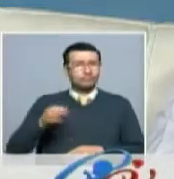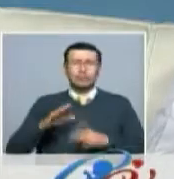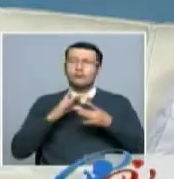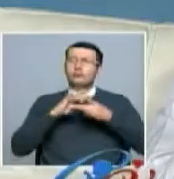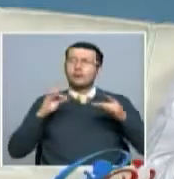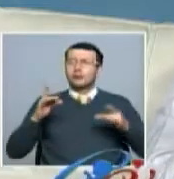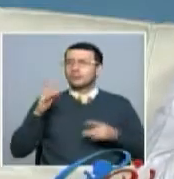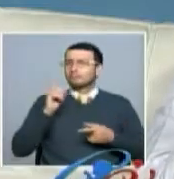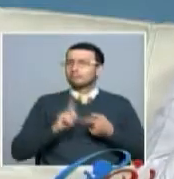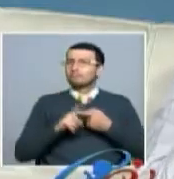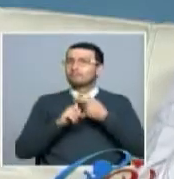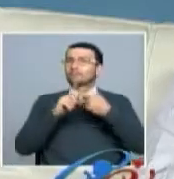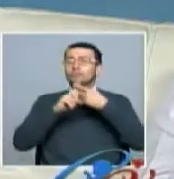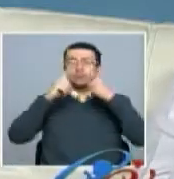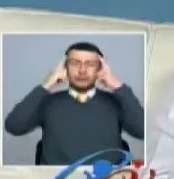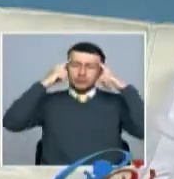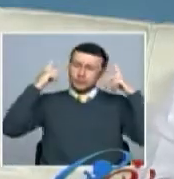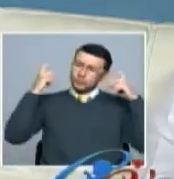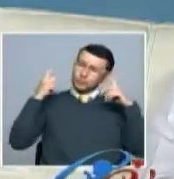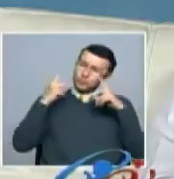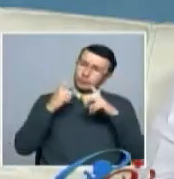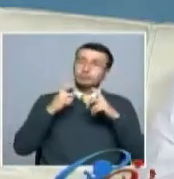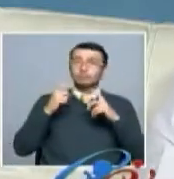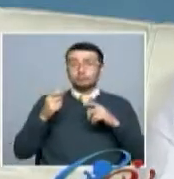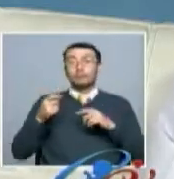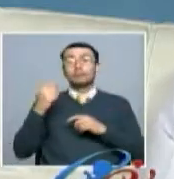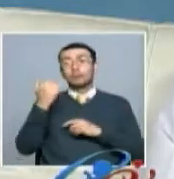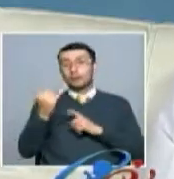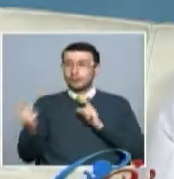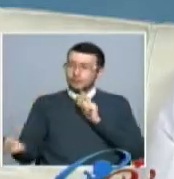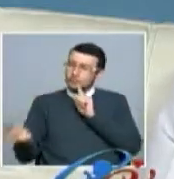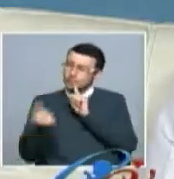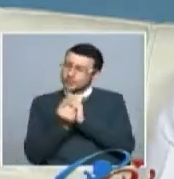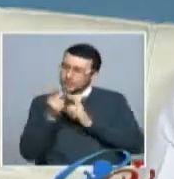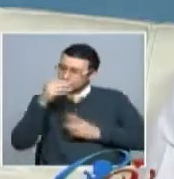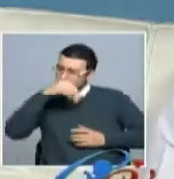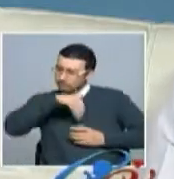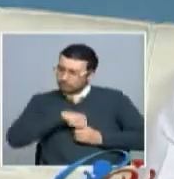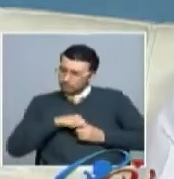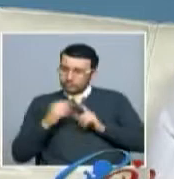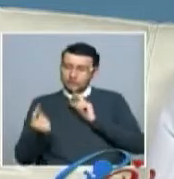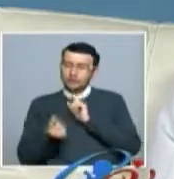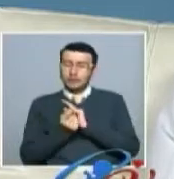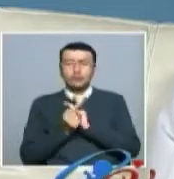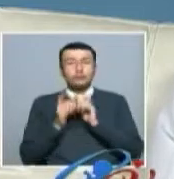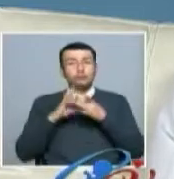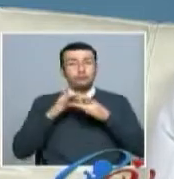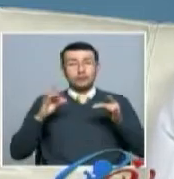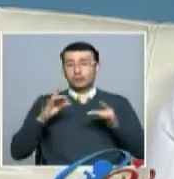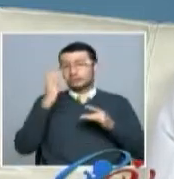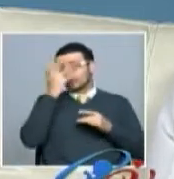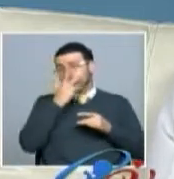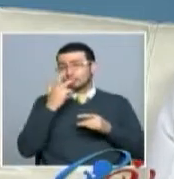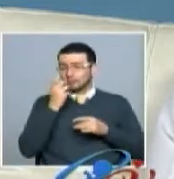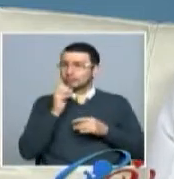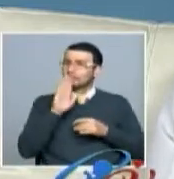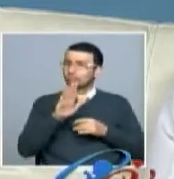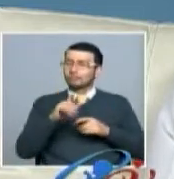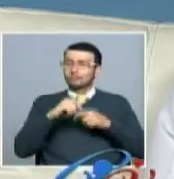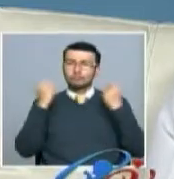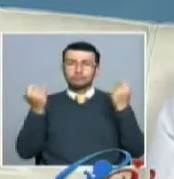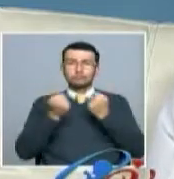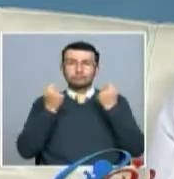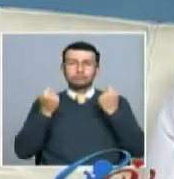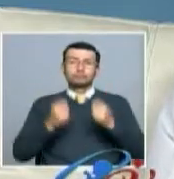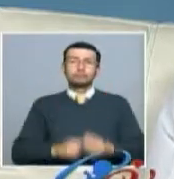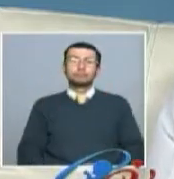momento de reflexión, a ese momento para encontrarnos con nosotros mismos, que es nuestra píldora de optimismo, y ya regresamos